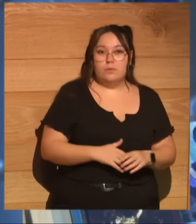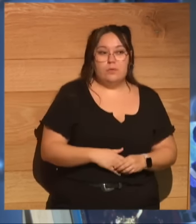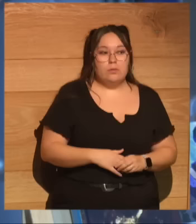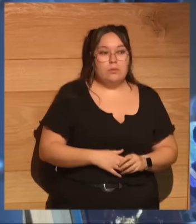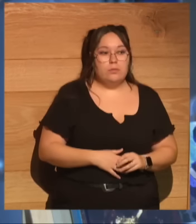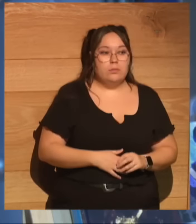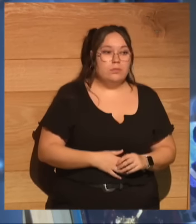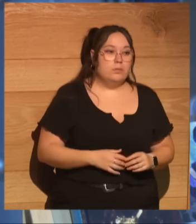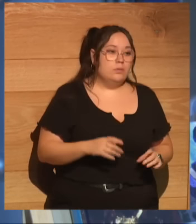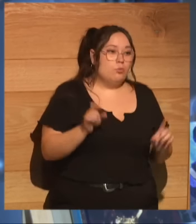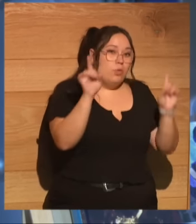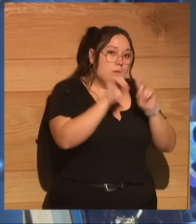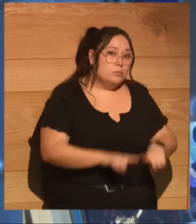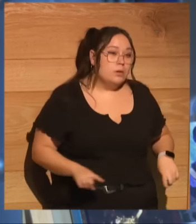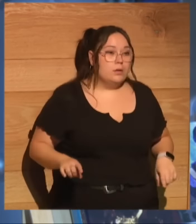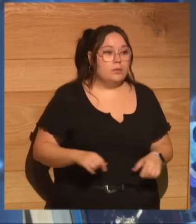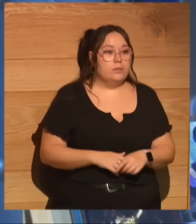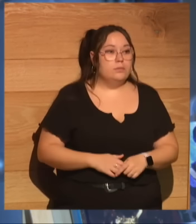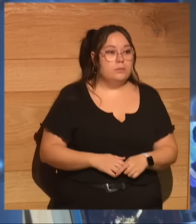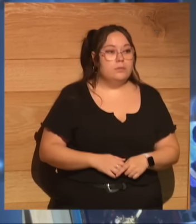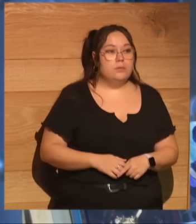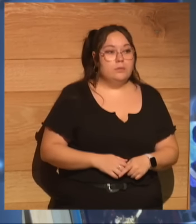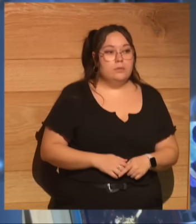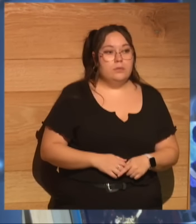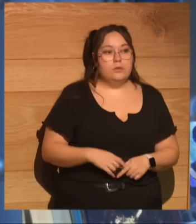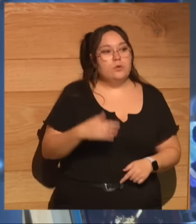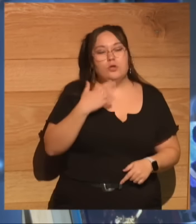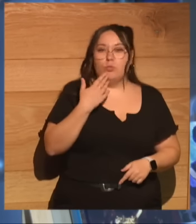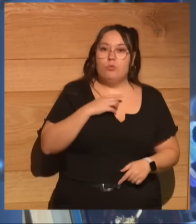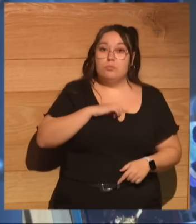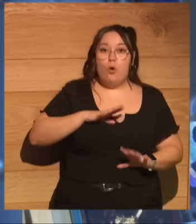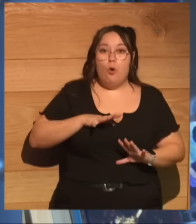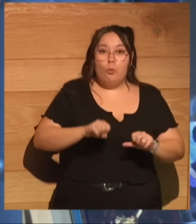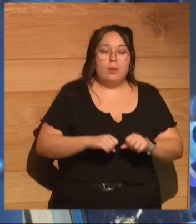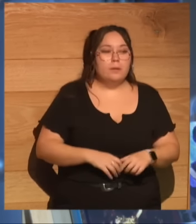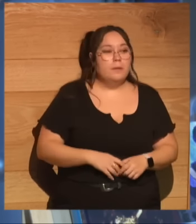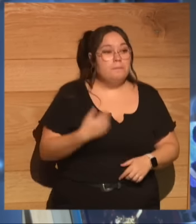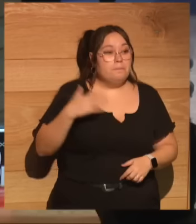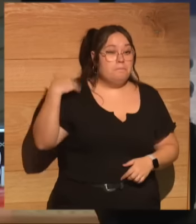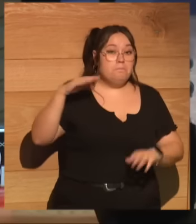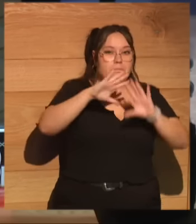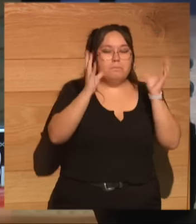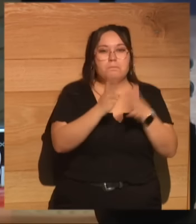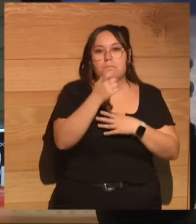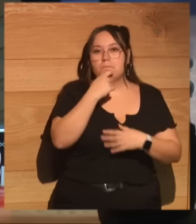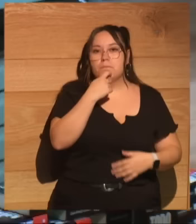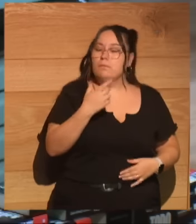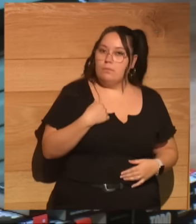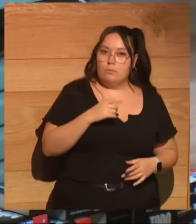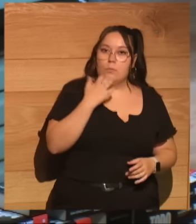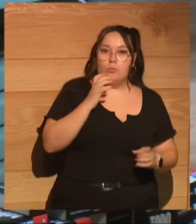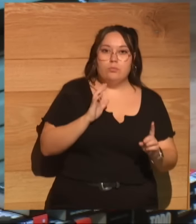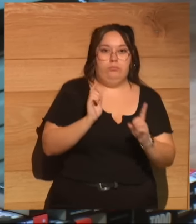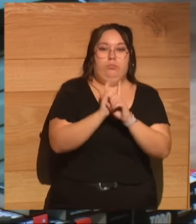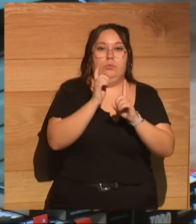fechas señaladas. Vas contrito. Eres un poco ocupa. Es verdad que en el mundo anglosajón, por ejemplo, en Londres sí que te lo encuentras de repente en